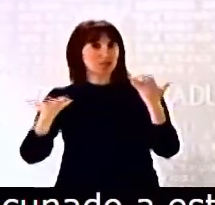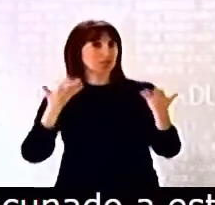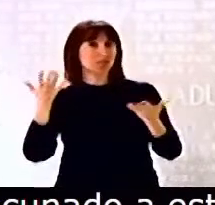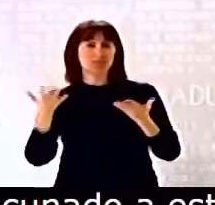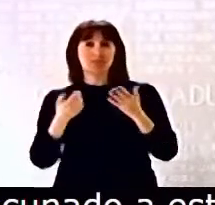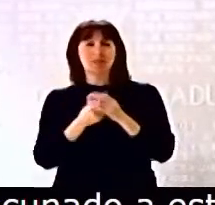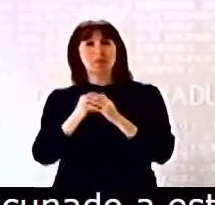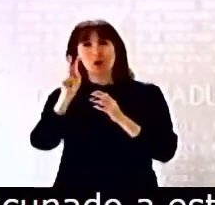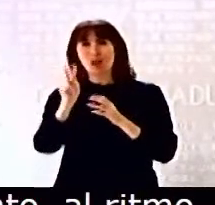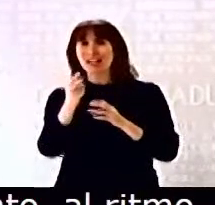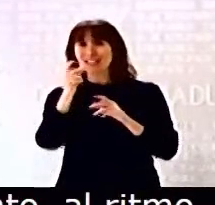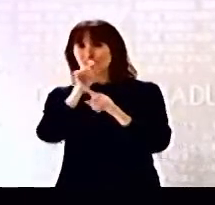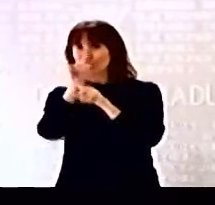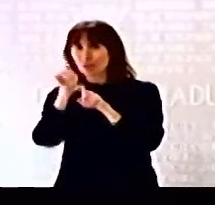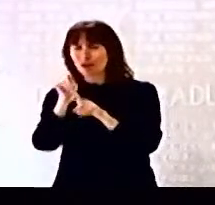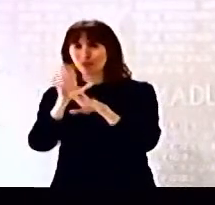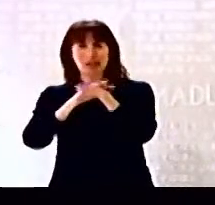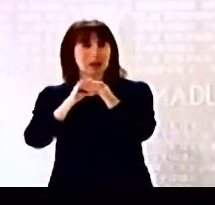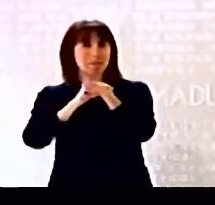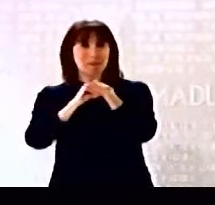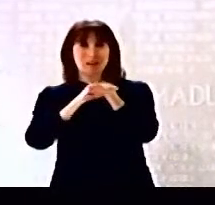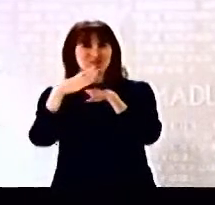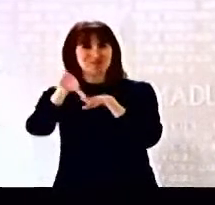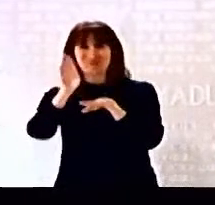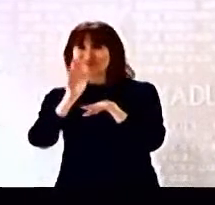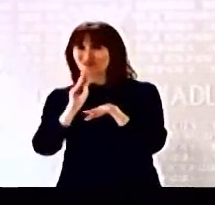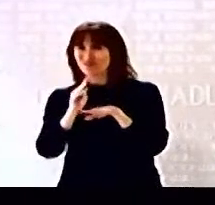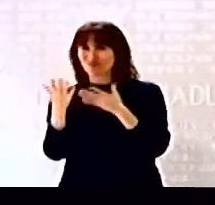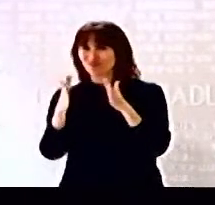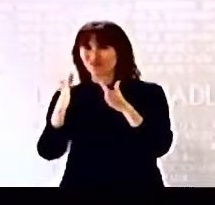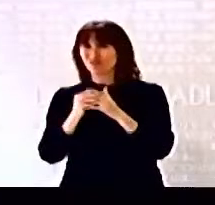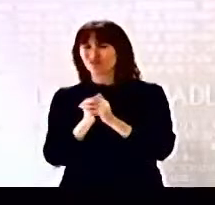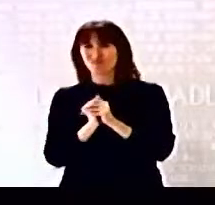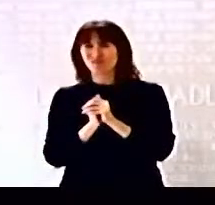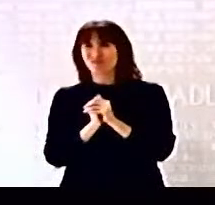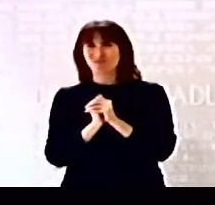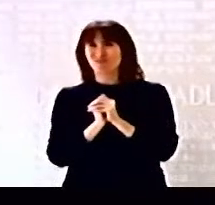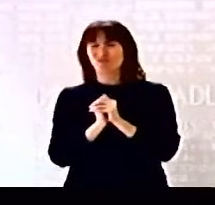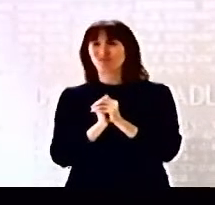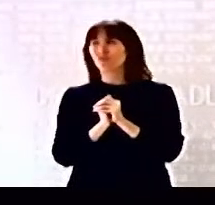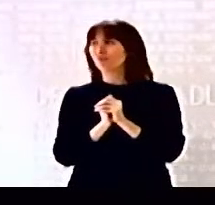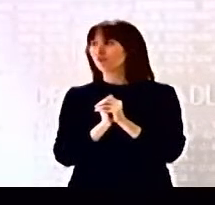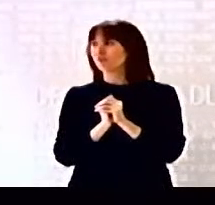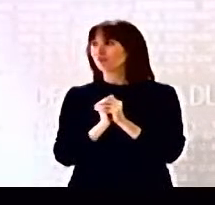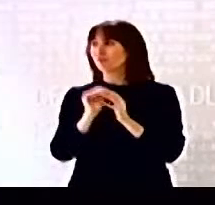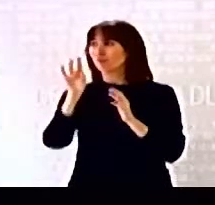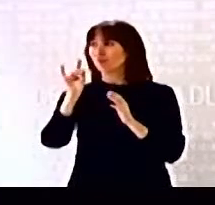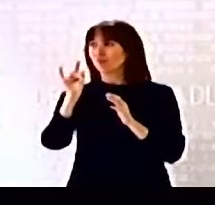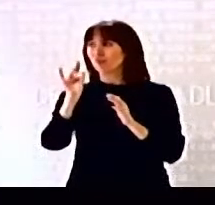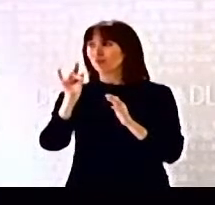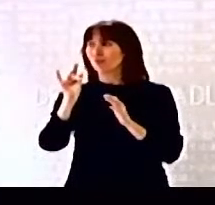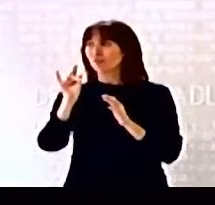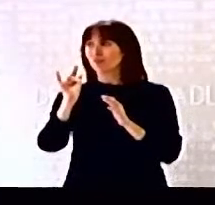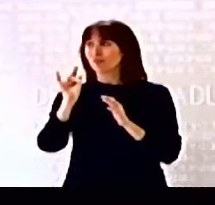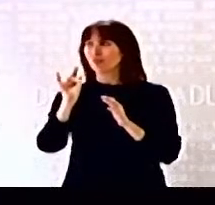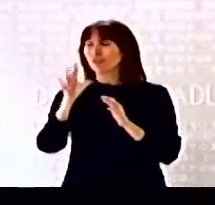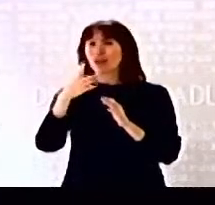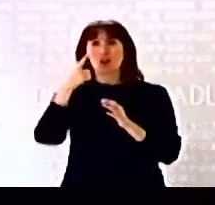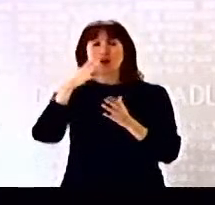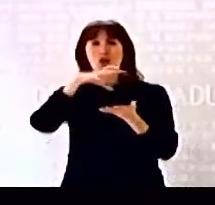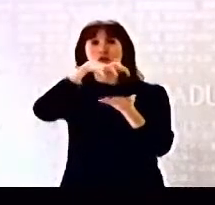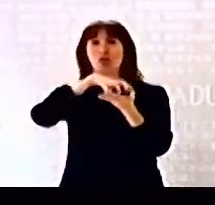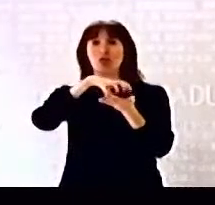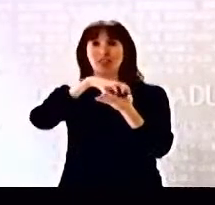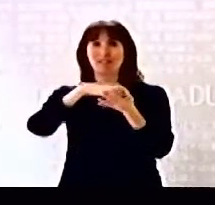La segunda pregunta, Delia, perdóneme, pero no se la he entendido. Que los centros comerciales